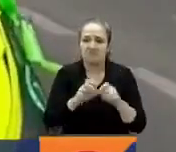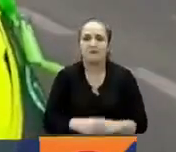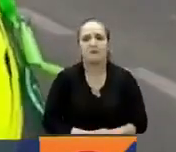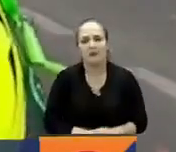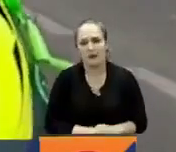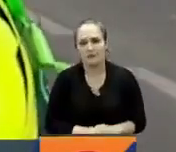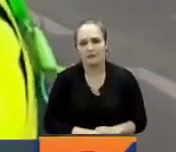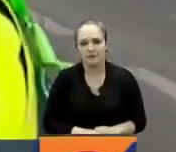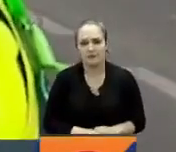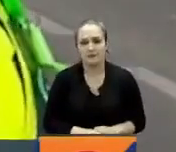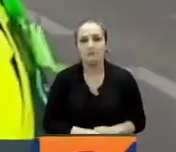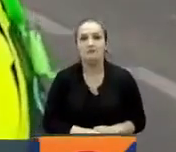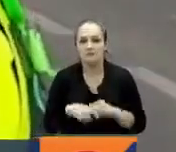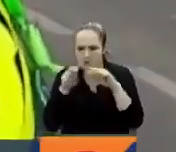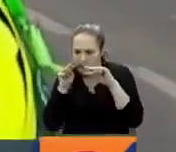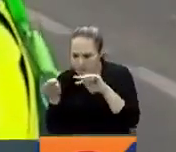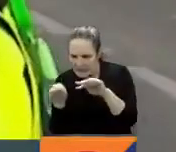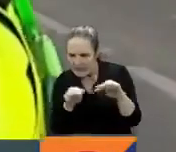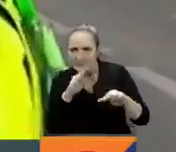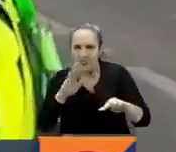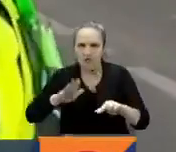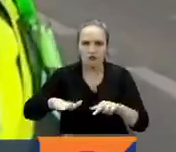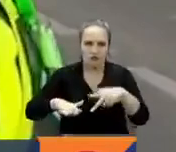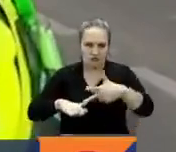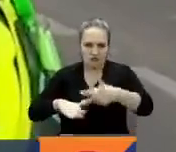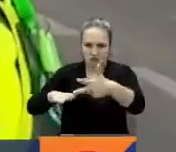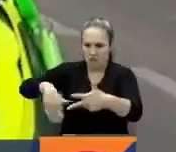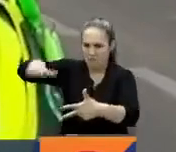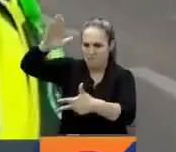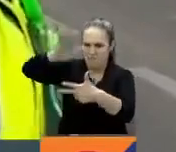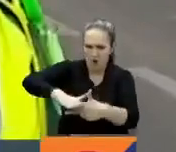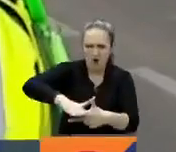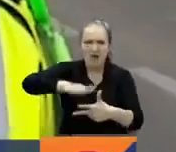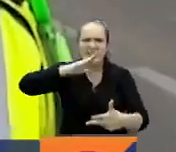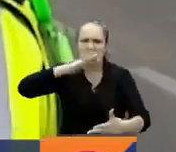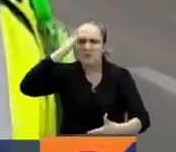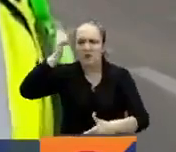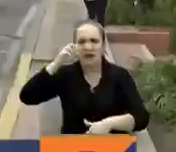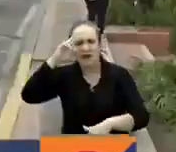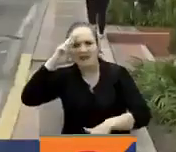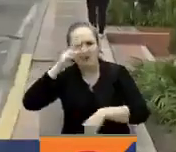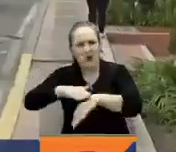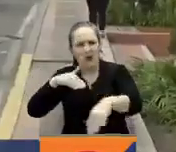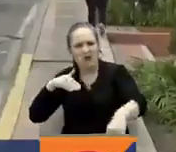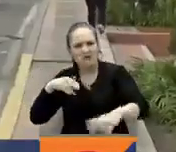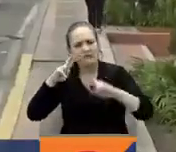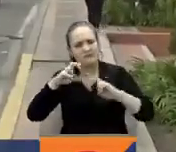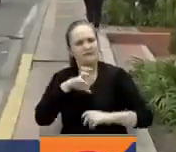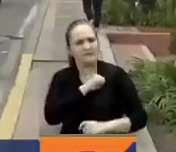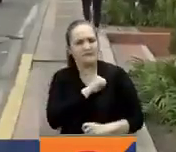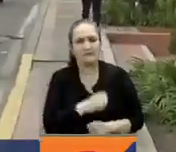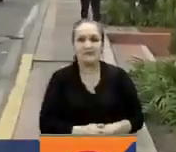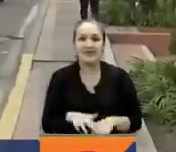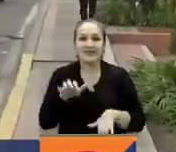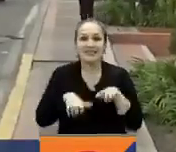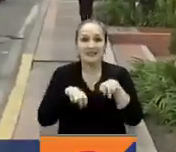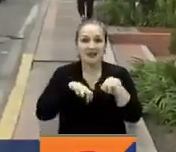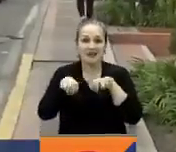lugar para poder identificar cuáles fueron las circunstancias que generaron este lamentable suceso. La Secretaría de